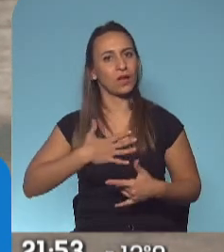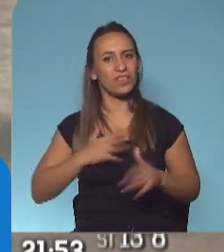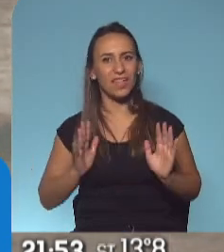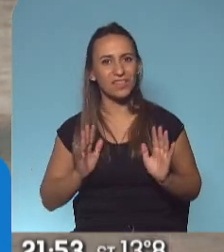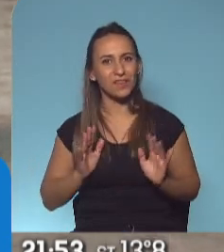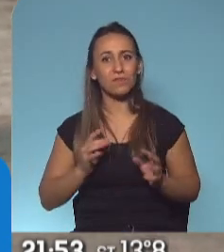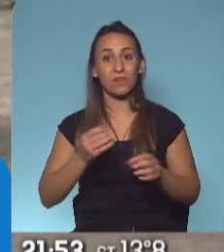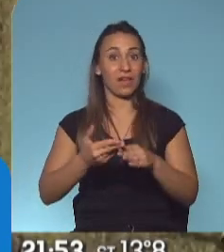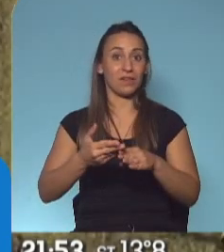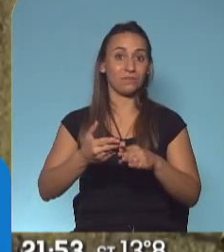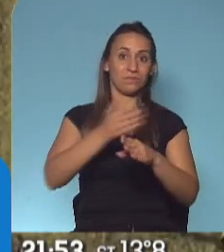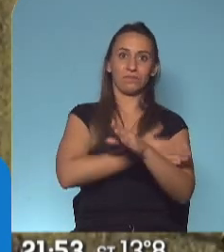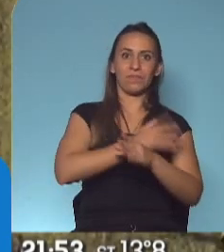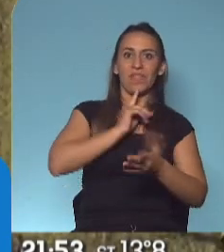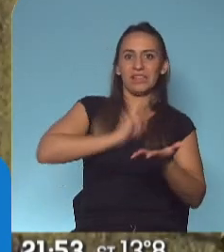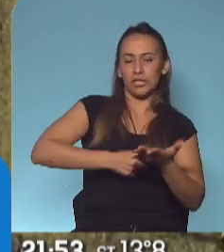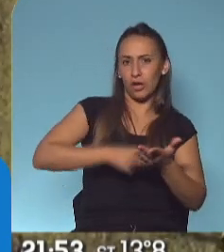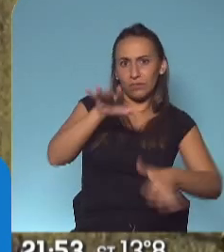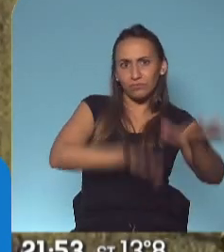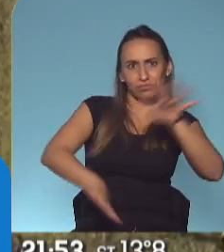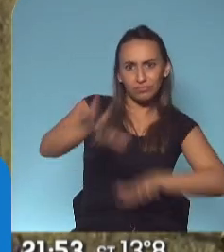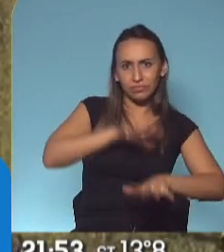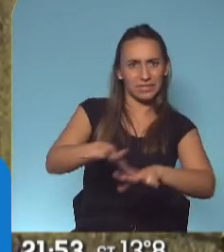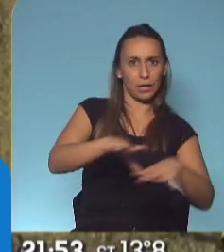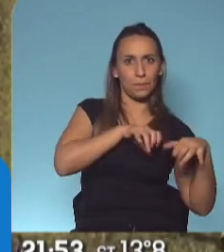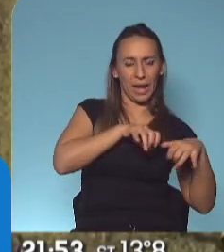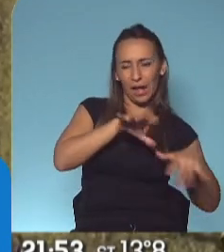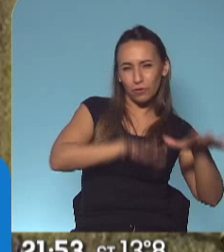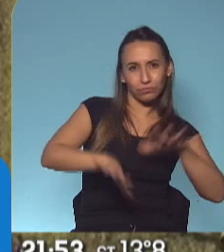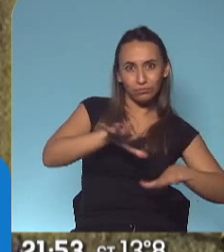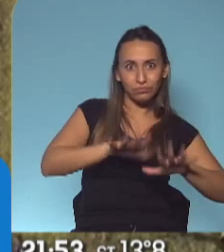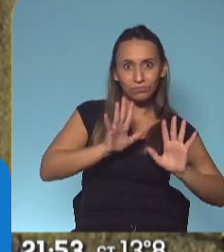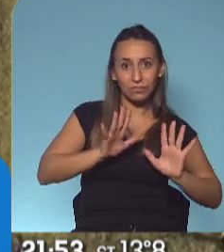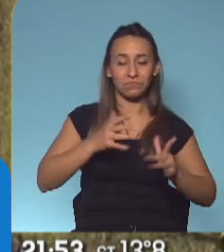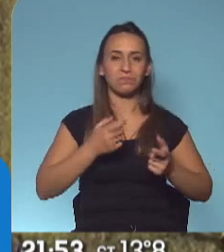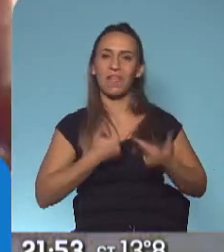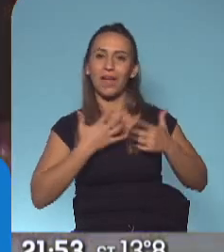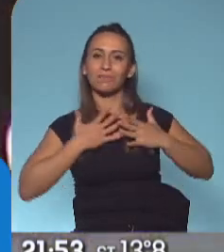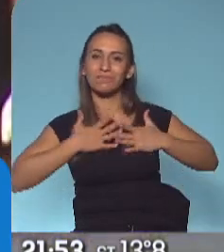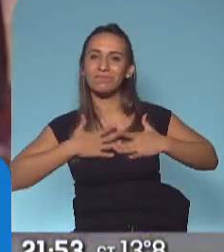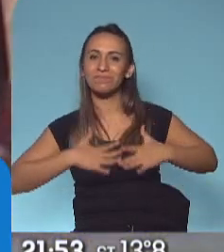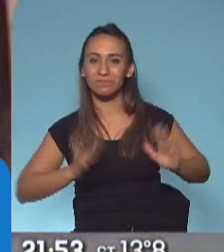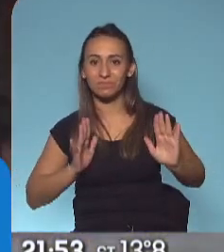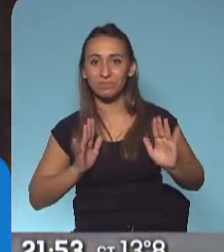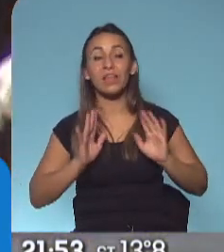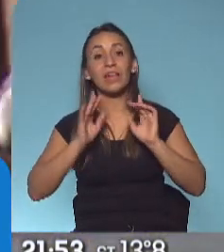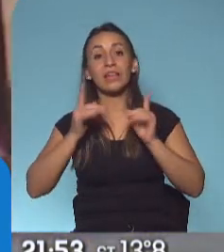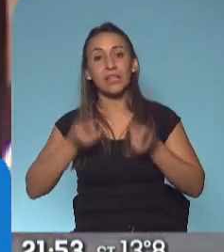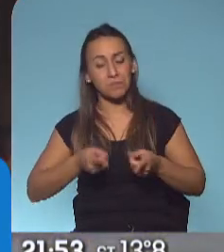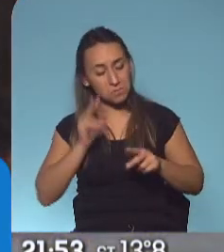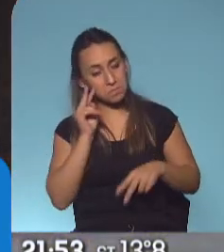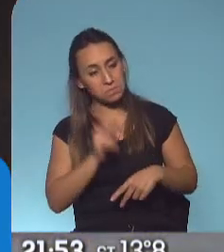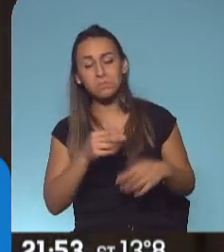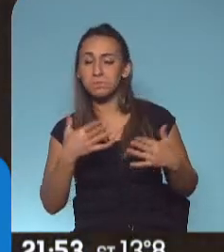medidas con mucho tiempo de anticipación, es realmente tranquilizador, y que daría la impresión que